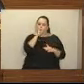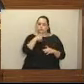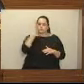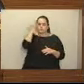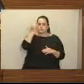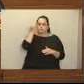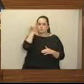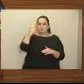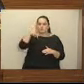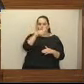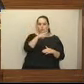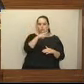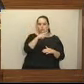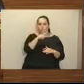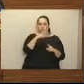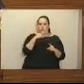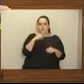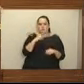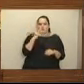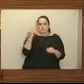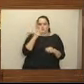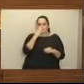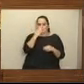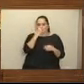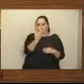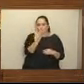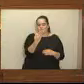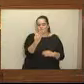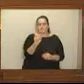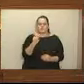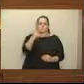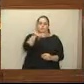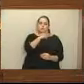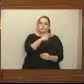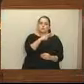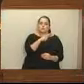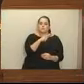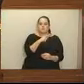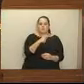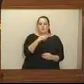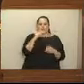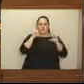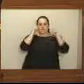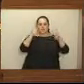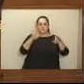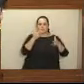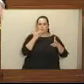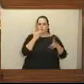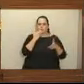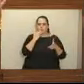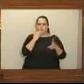mostrarse ajenos. Usted hizo referencia a que este caso, en su primera intervención, a que este caso era peor que el caso